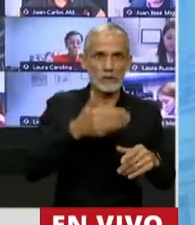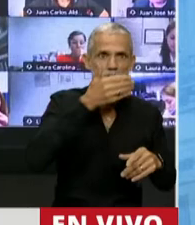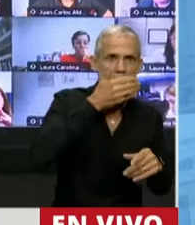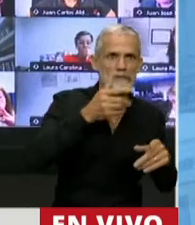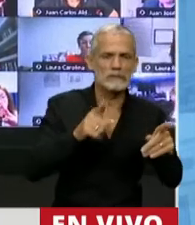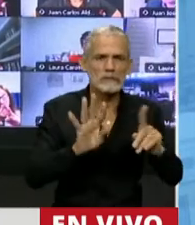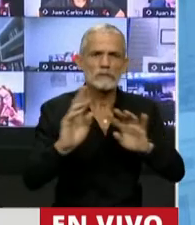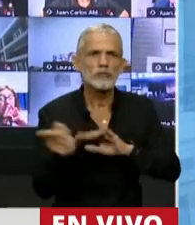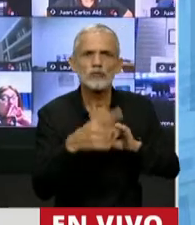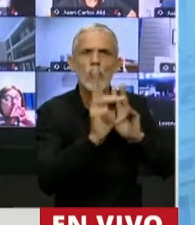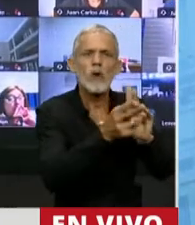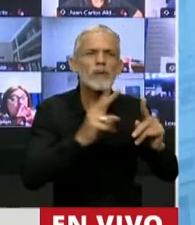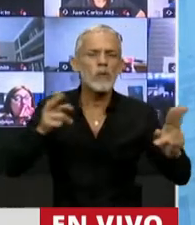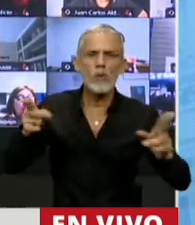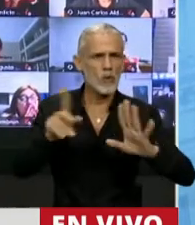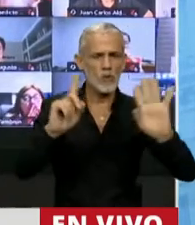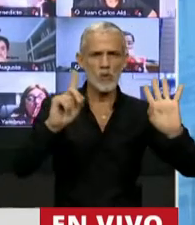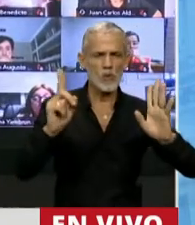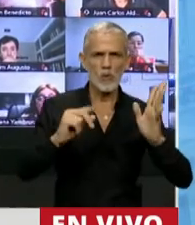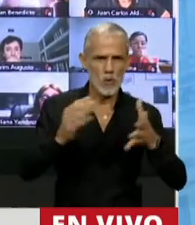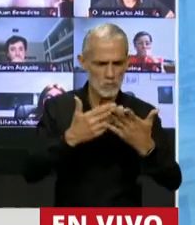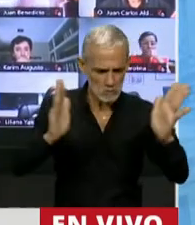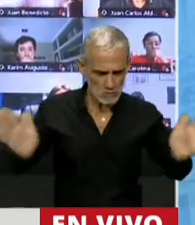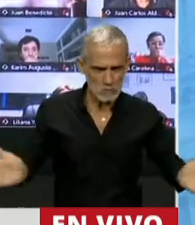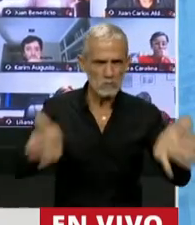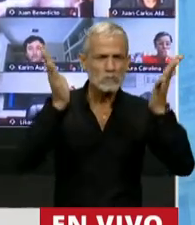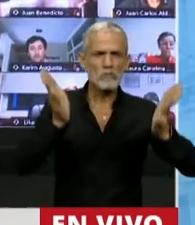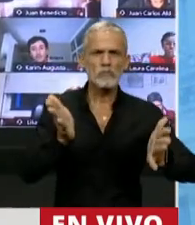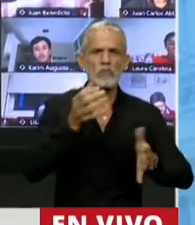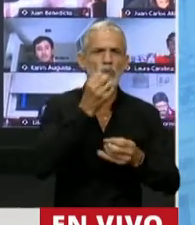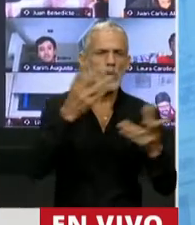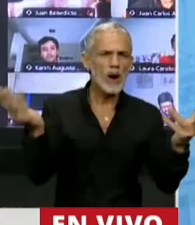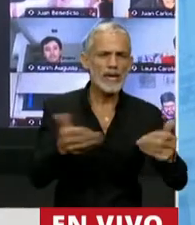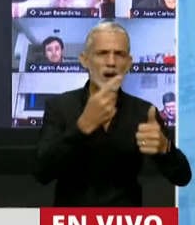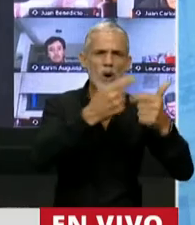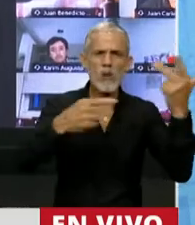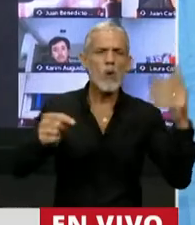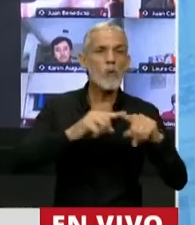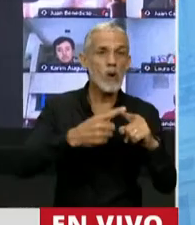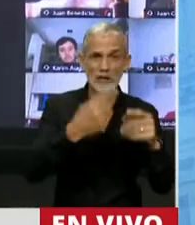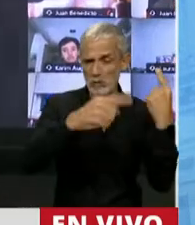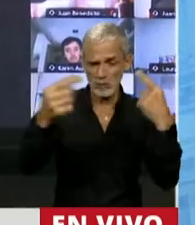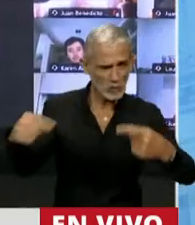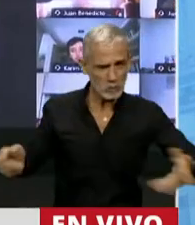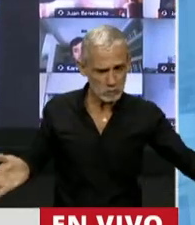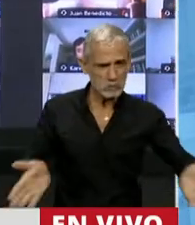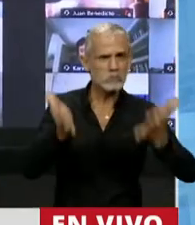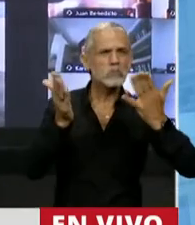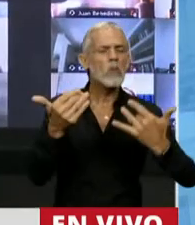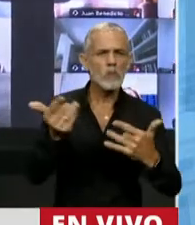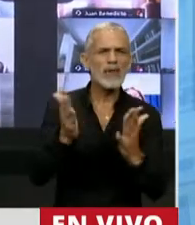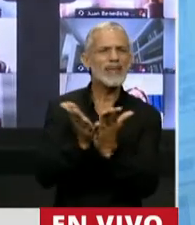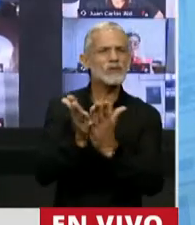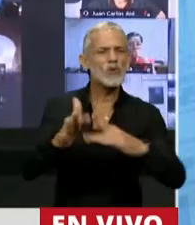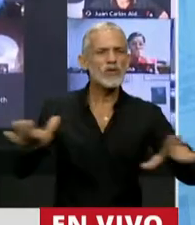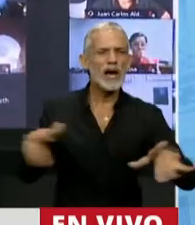profesores de la universidad, consagrando la libertad de cátedra para que ésta efectivamente le permita a los estudiantes en la